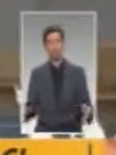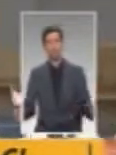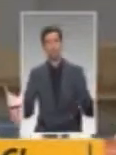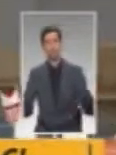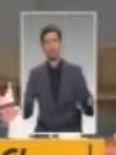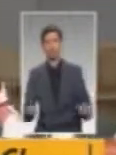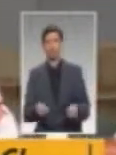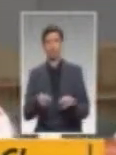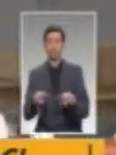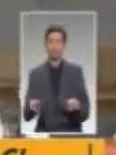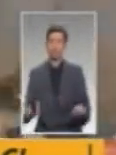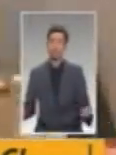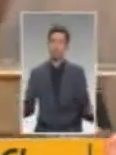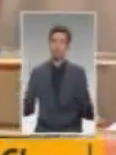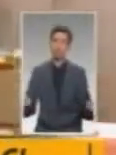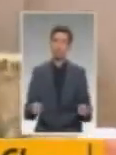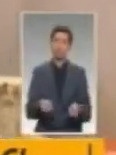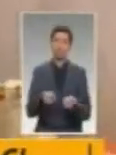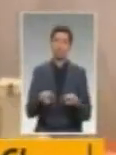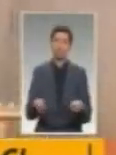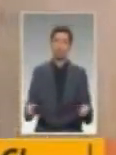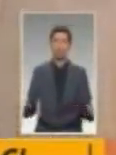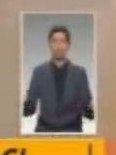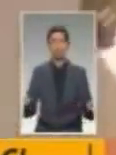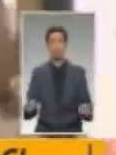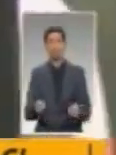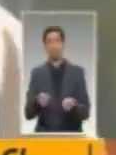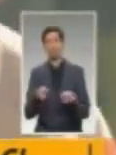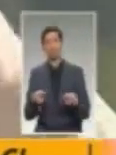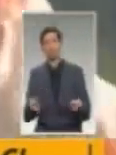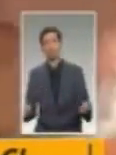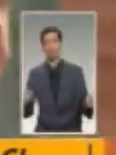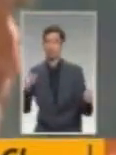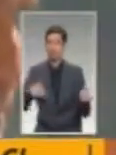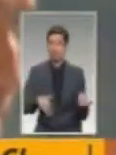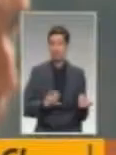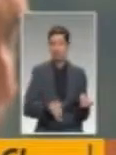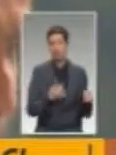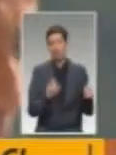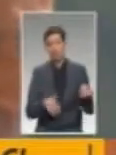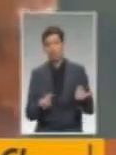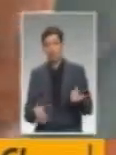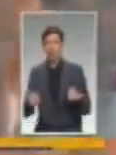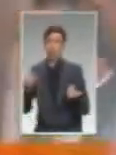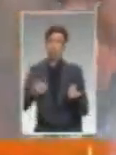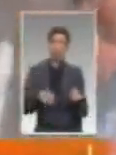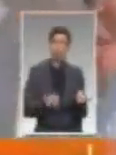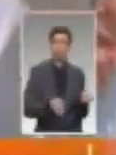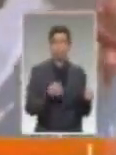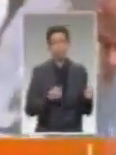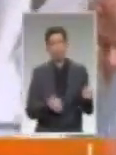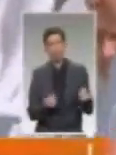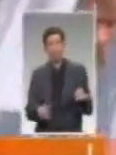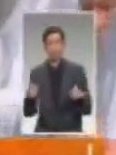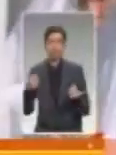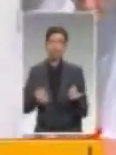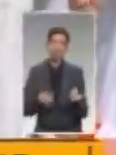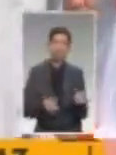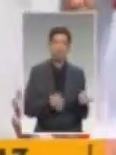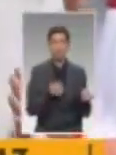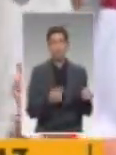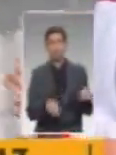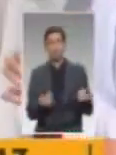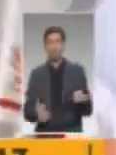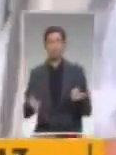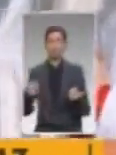hace lentamente. Y son 800 sacerdotes los que también han estado invitados y se han tenido que